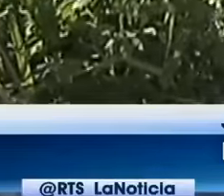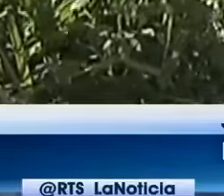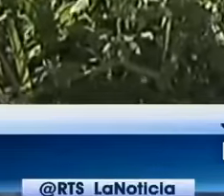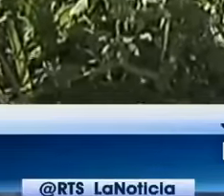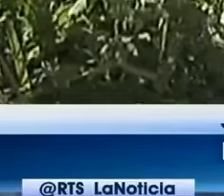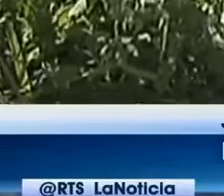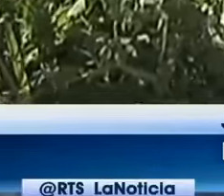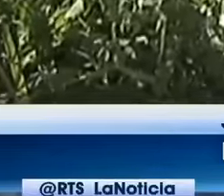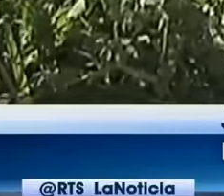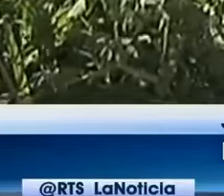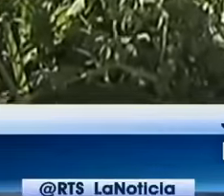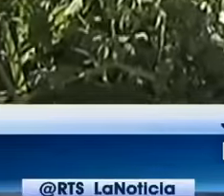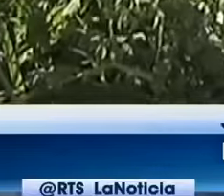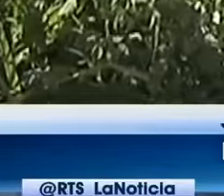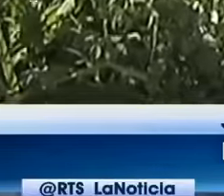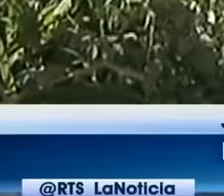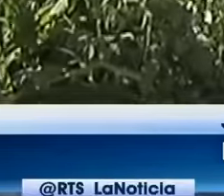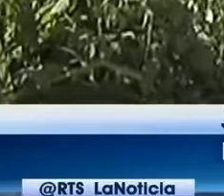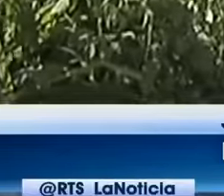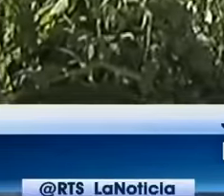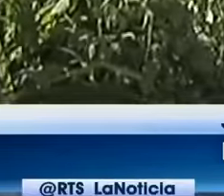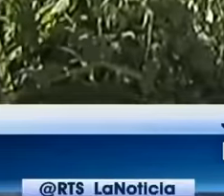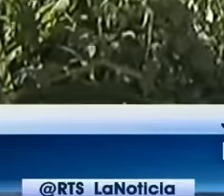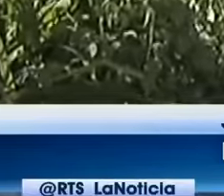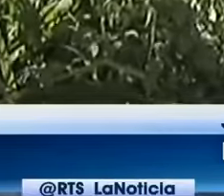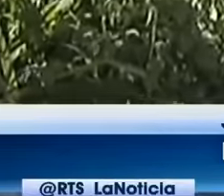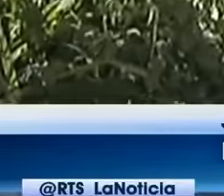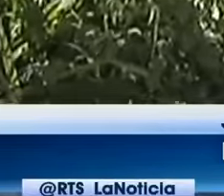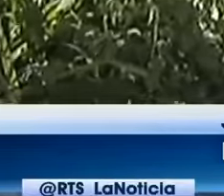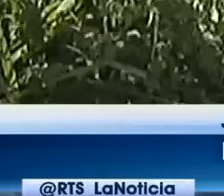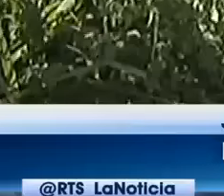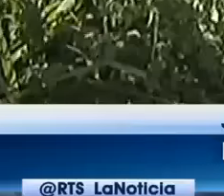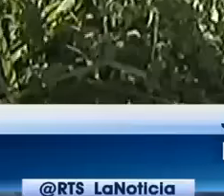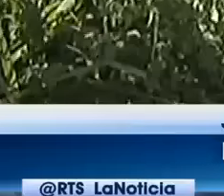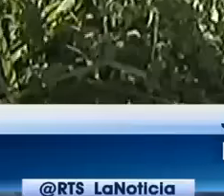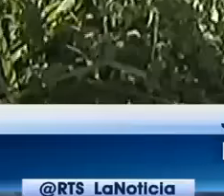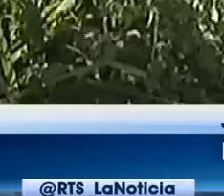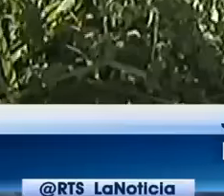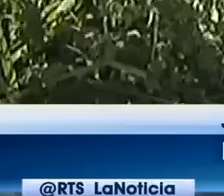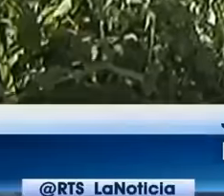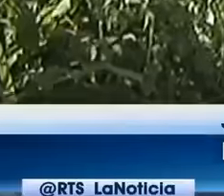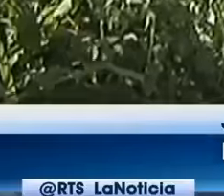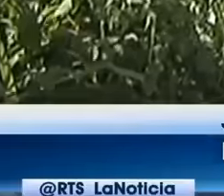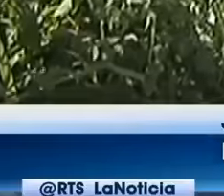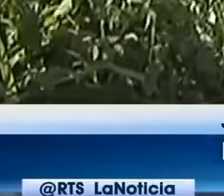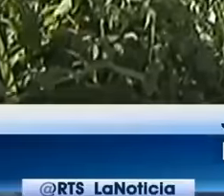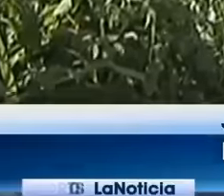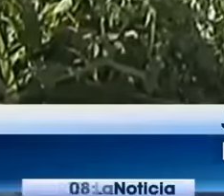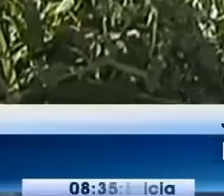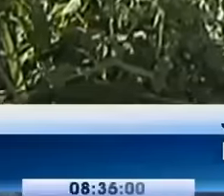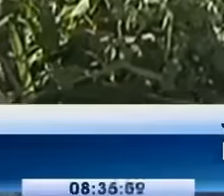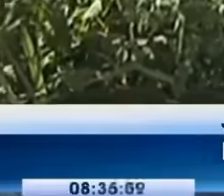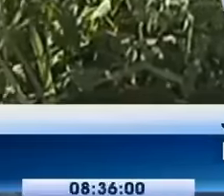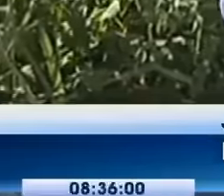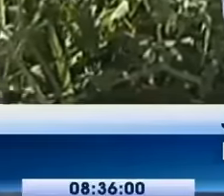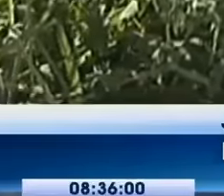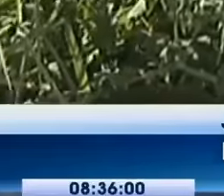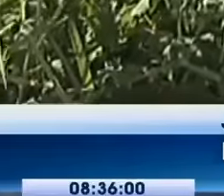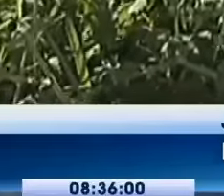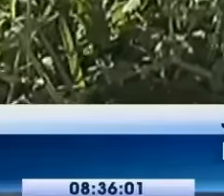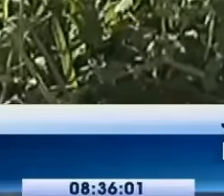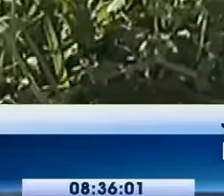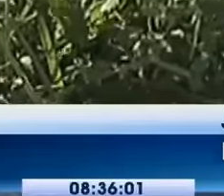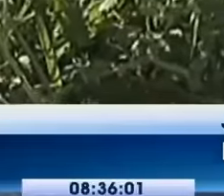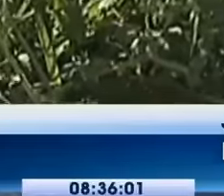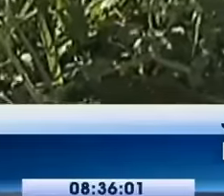para que no boten la basura en los horarios en los que no pasa el carro recolector. De esta manera, pues regresamos a estudios.